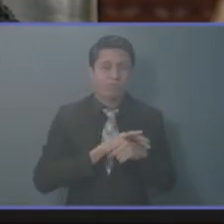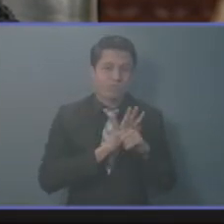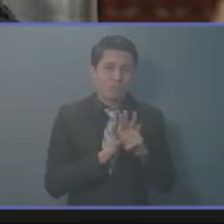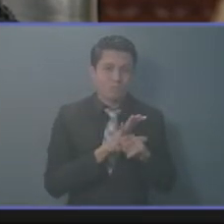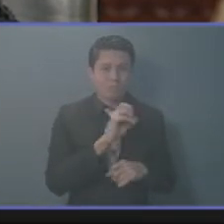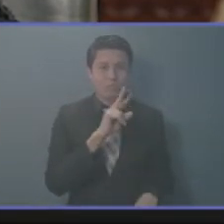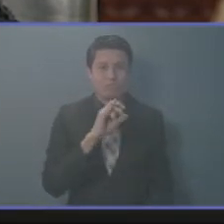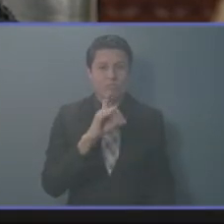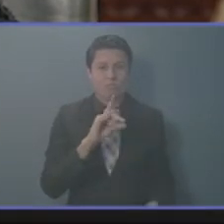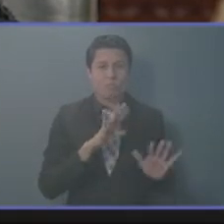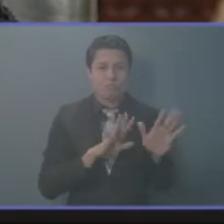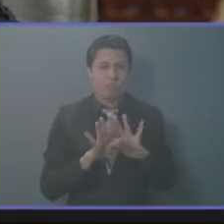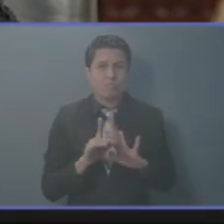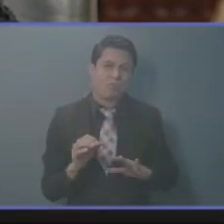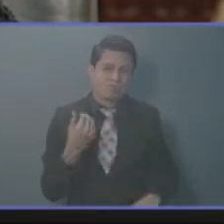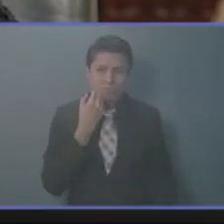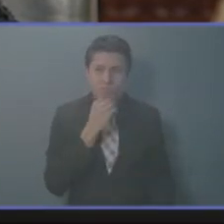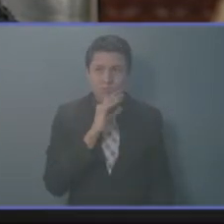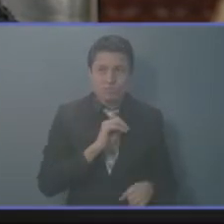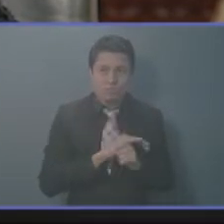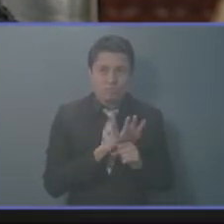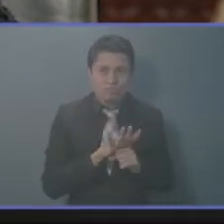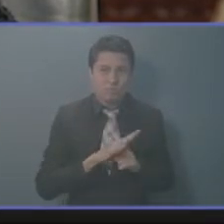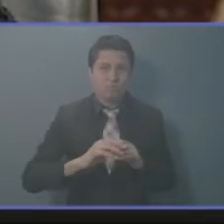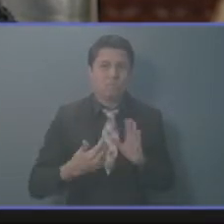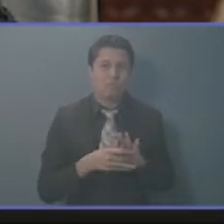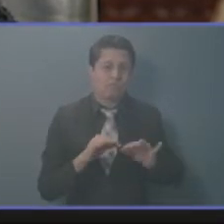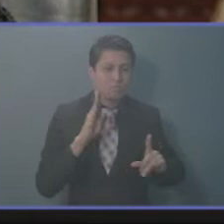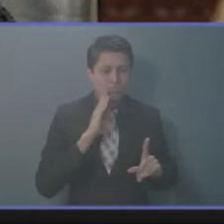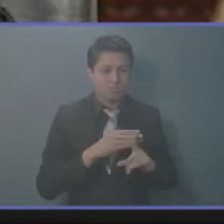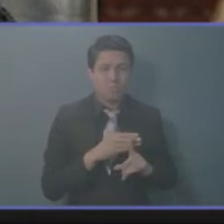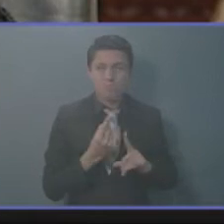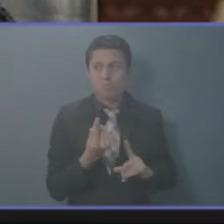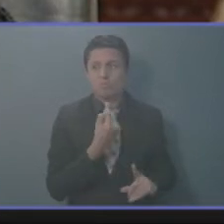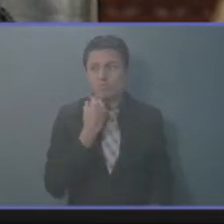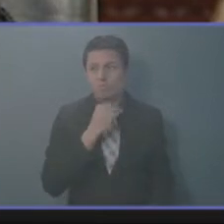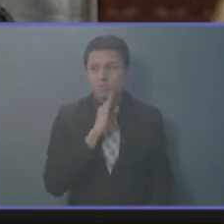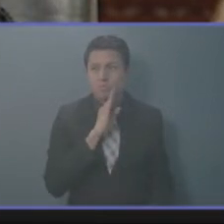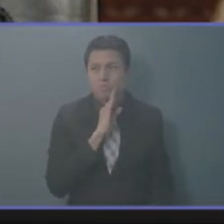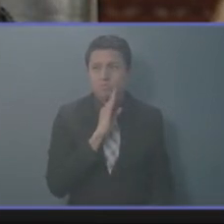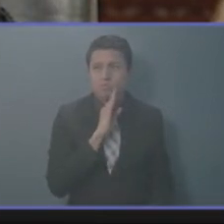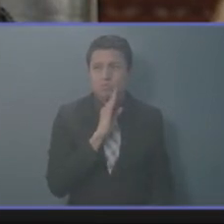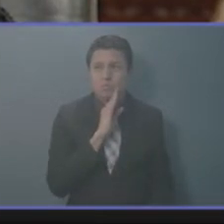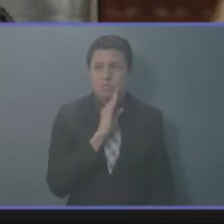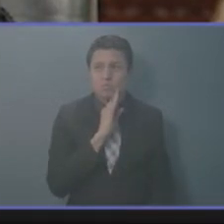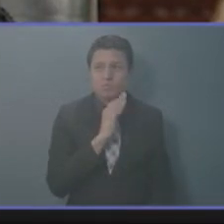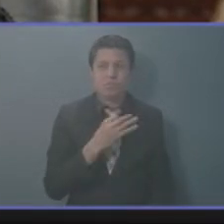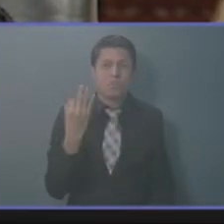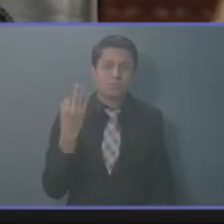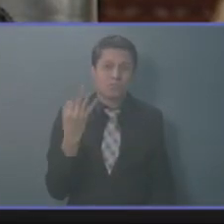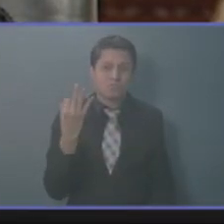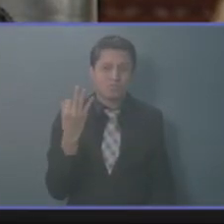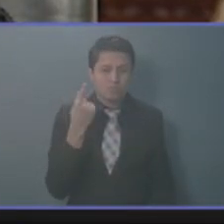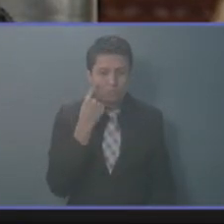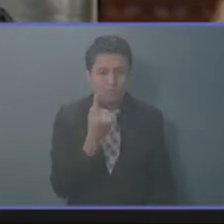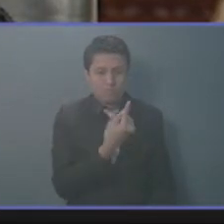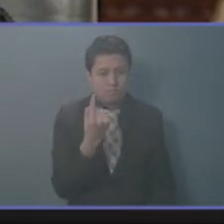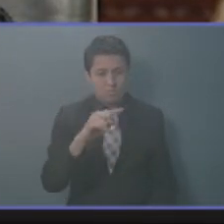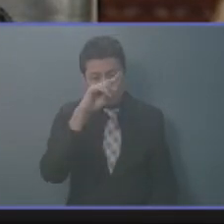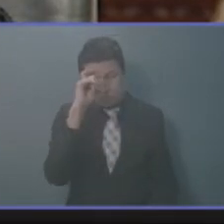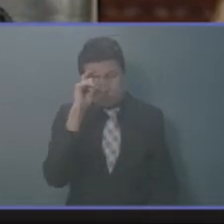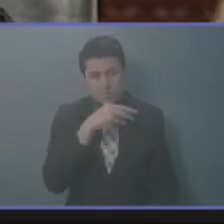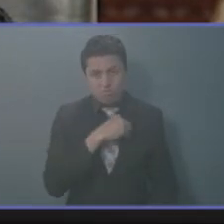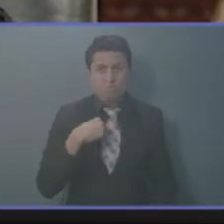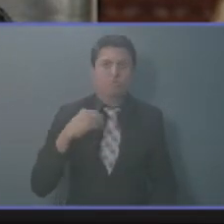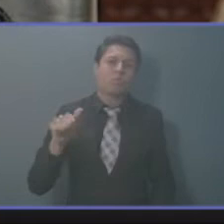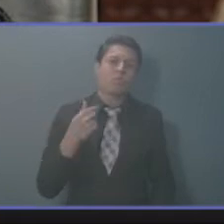enfermedad altamente transmisible al llegar en contacto directo de los pacientes, tal como es necesario que haga el personal médico y